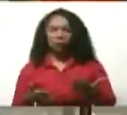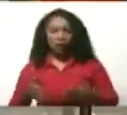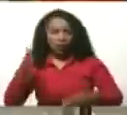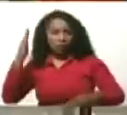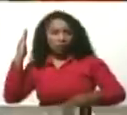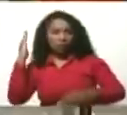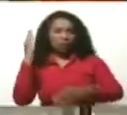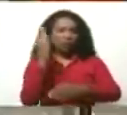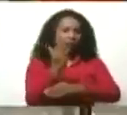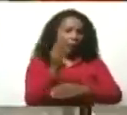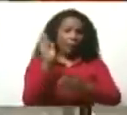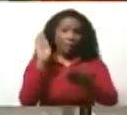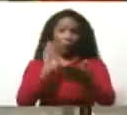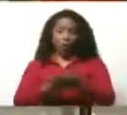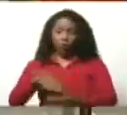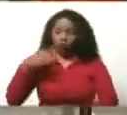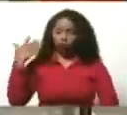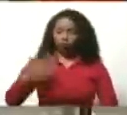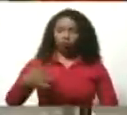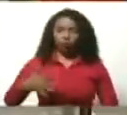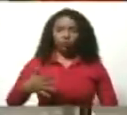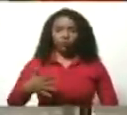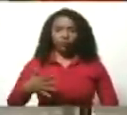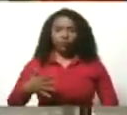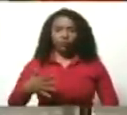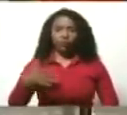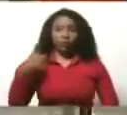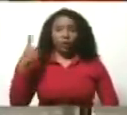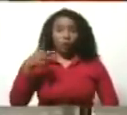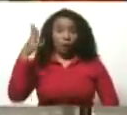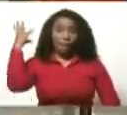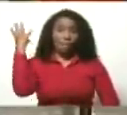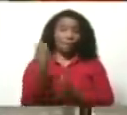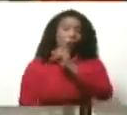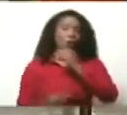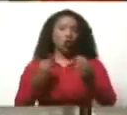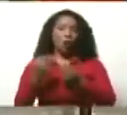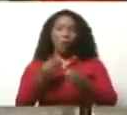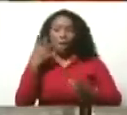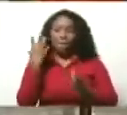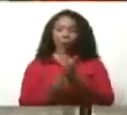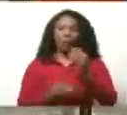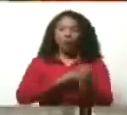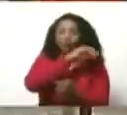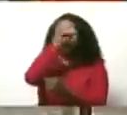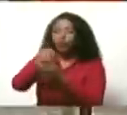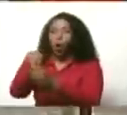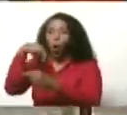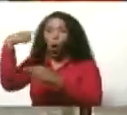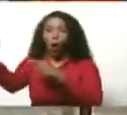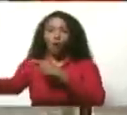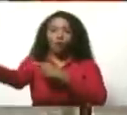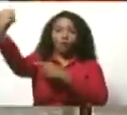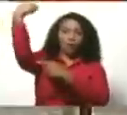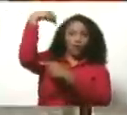aprenderlos, para ponerlos a derecho, escapasen como prófugos hacia